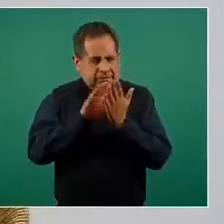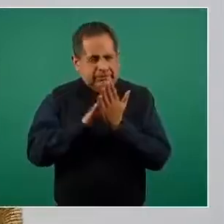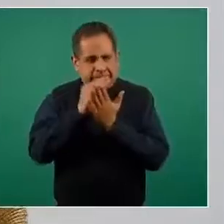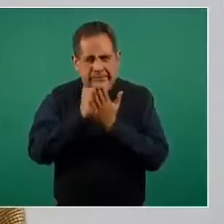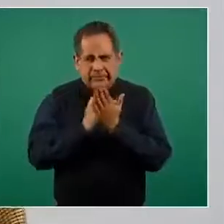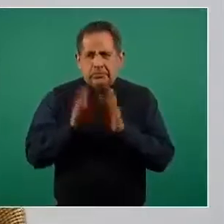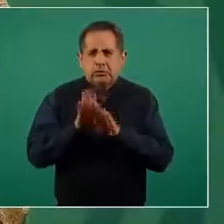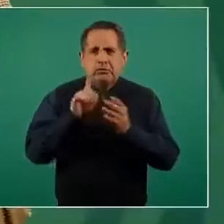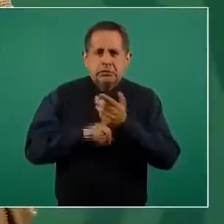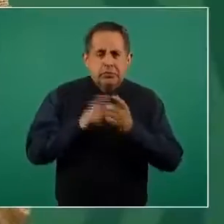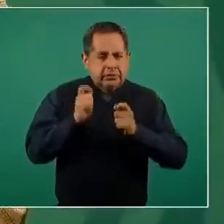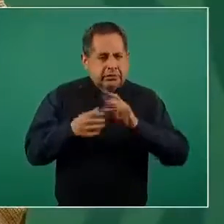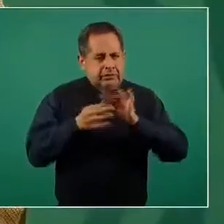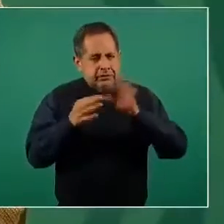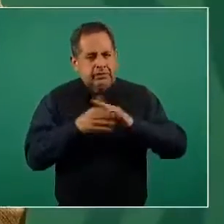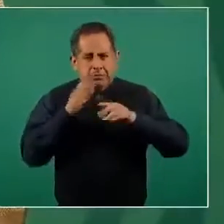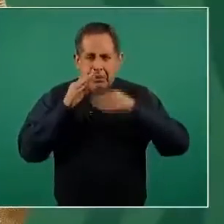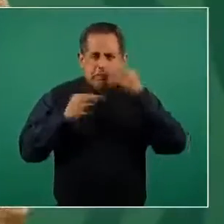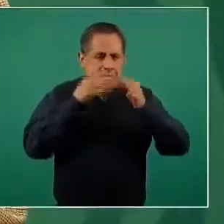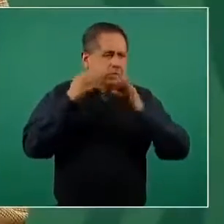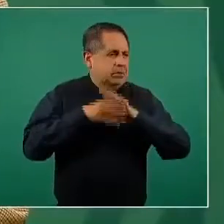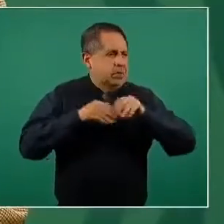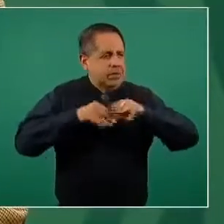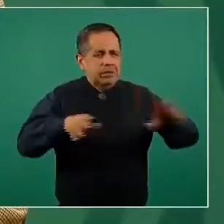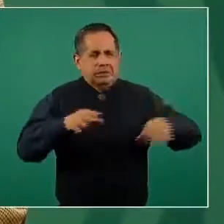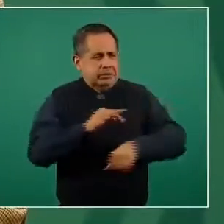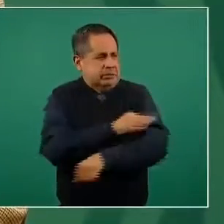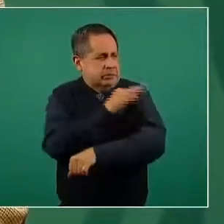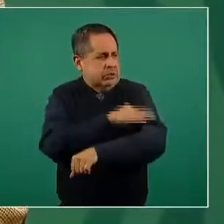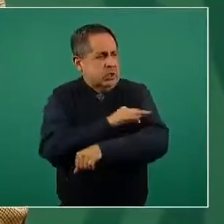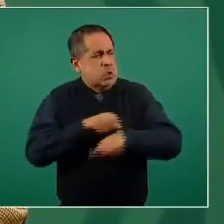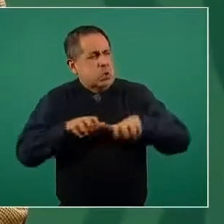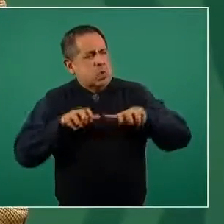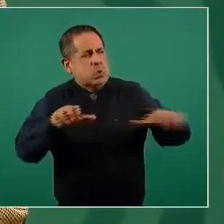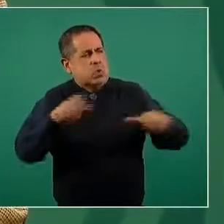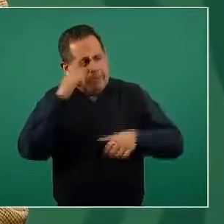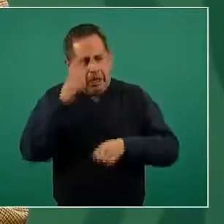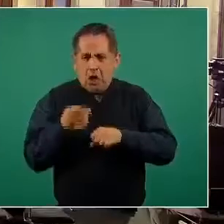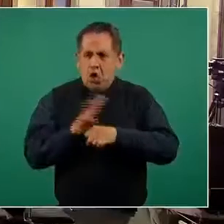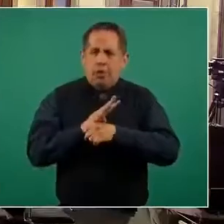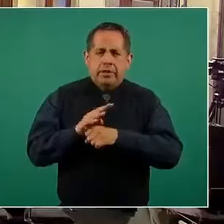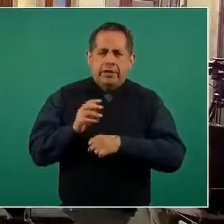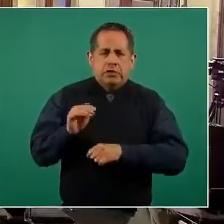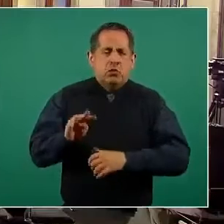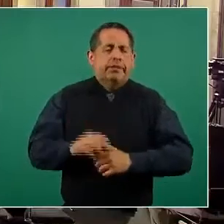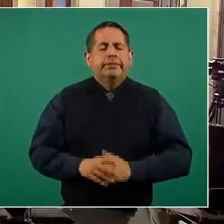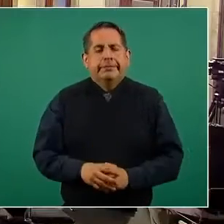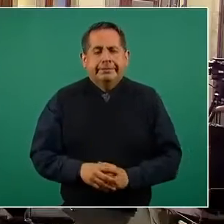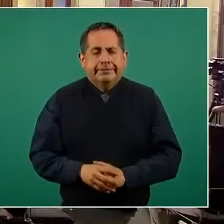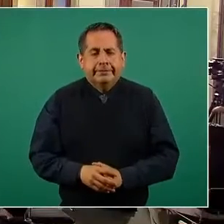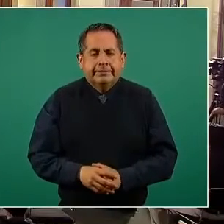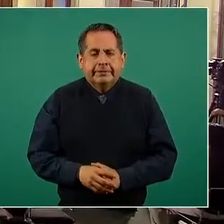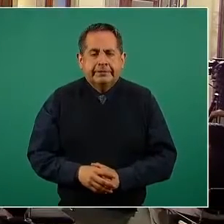tradicional, pero adaptado a esta campaña de vacunación masiva para COVID-19.